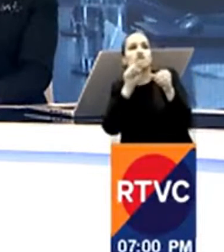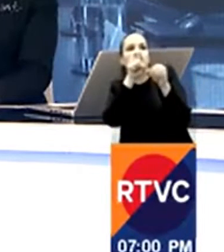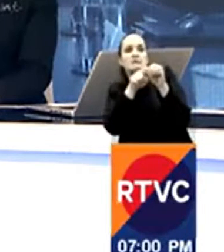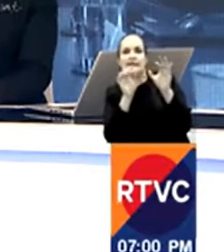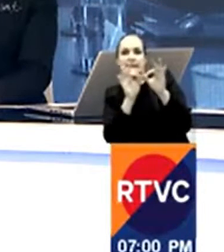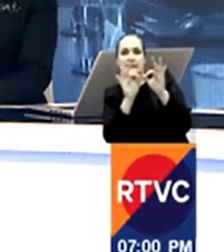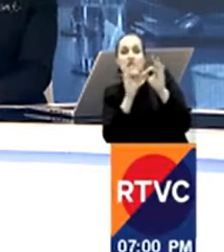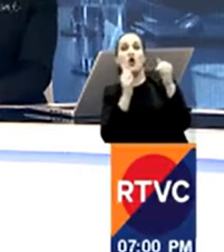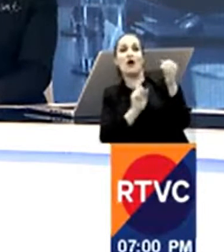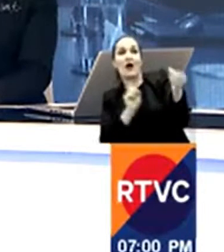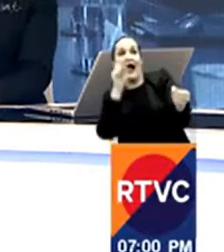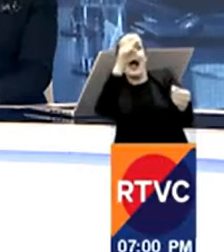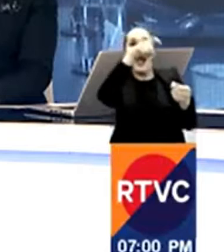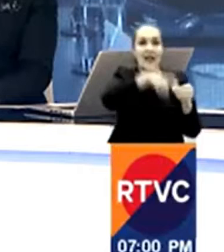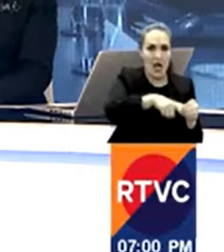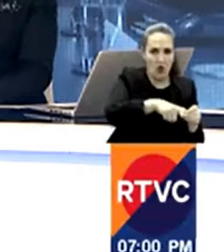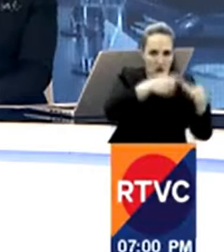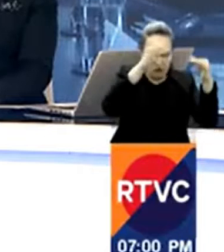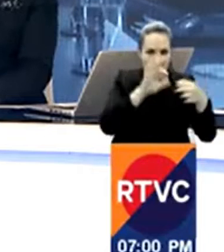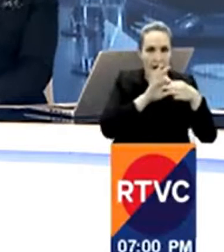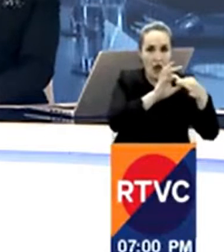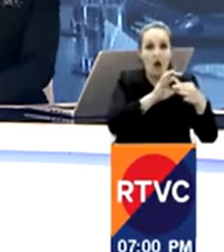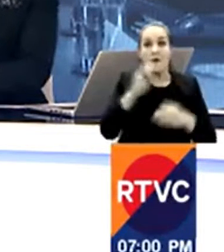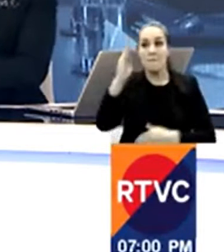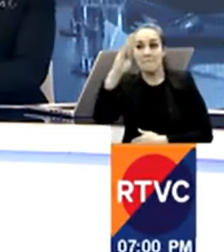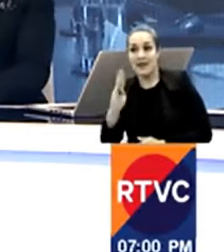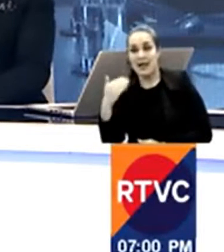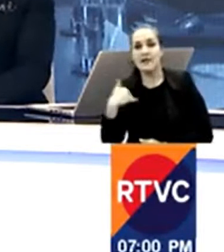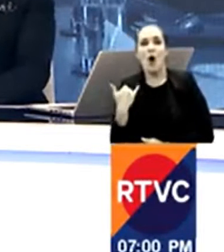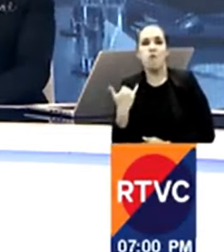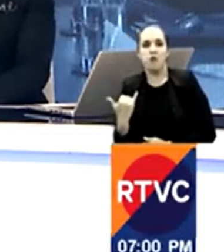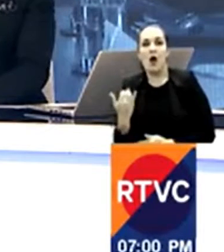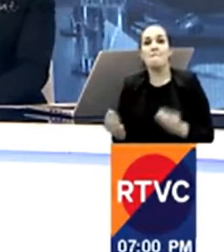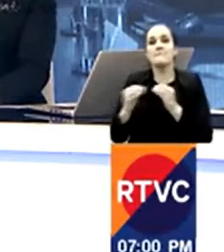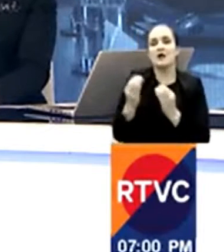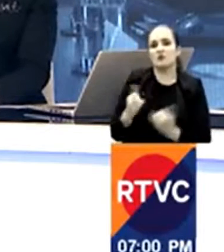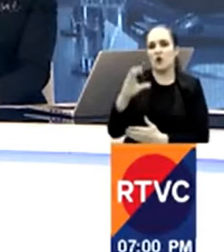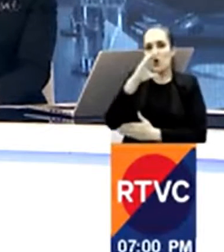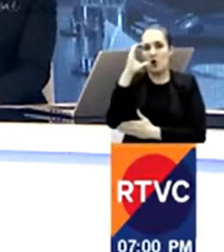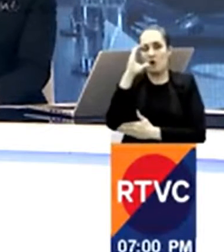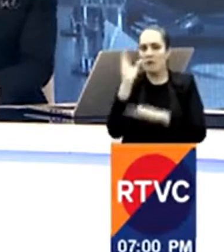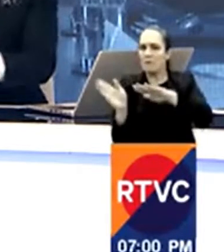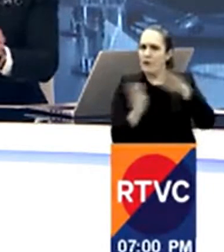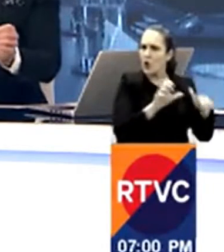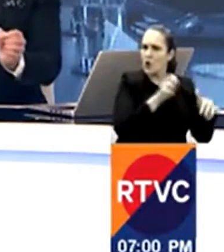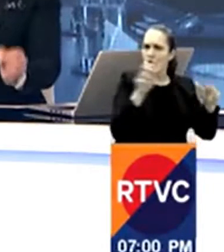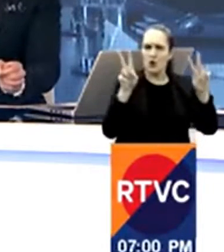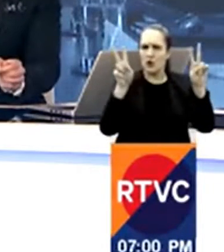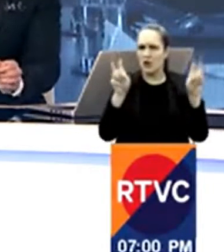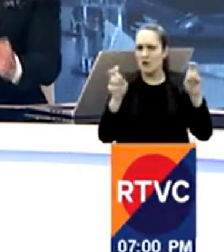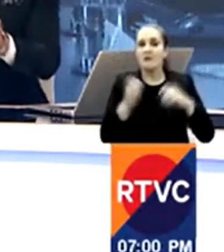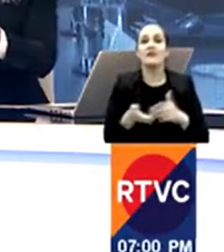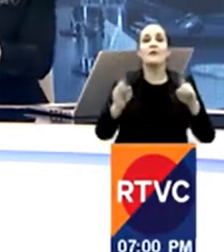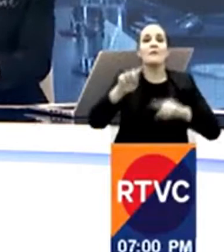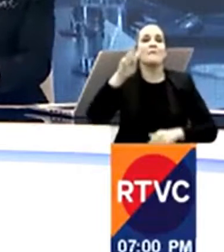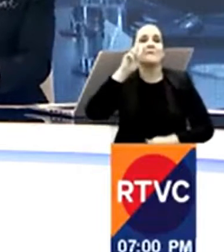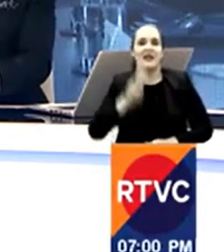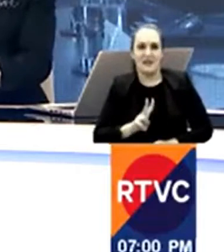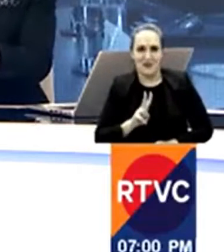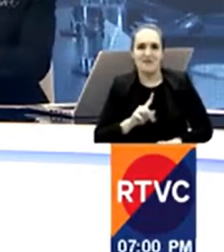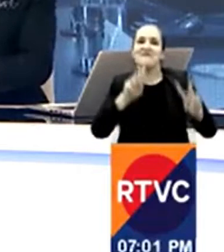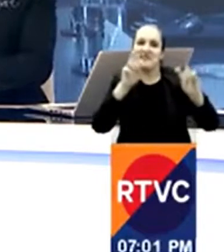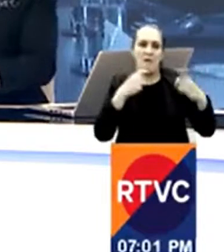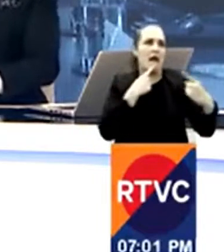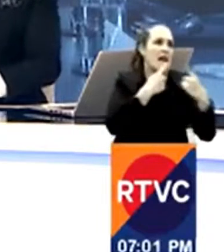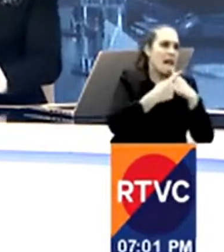que solamente tienen en el continente Brasil y Argentina. Pero además, Daniela, otros temas fueron Venezuela, las